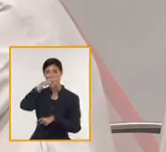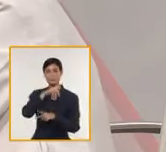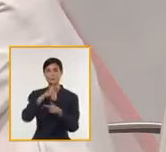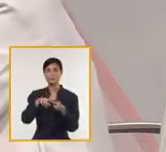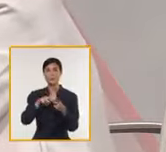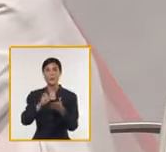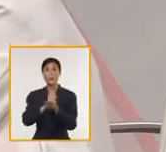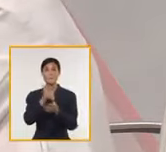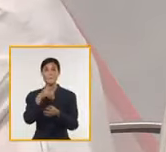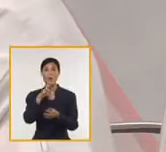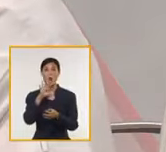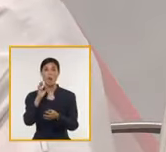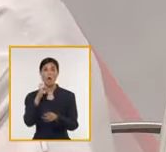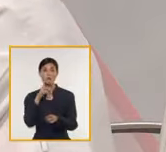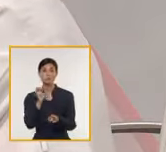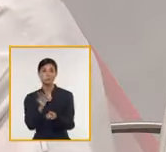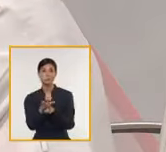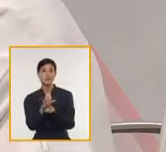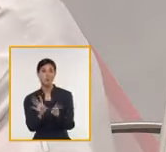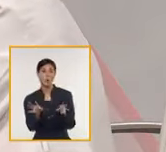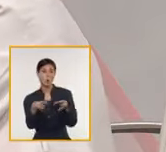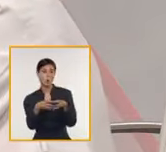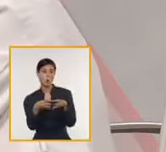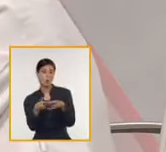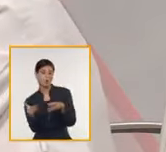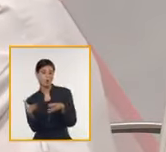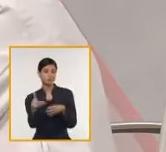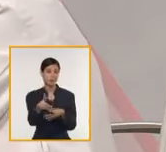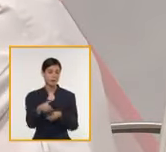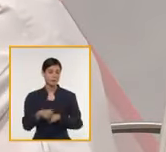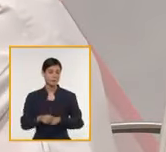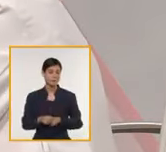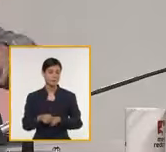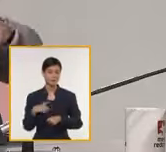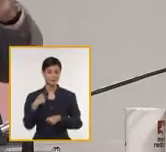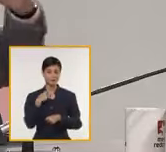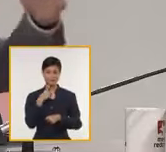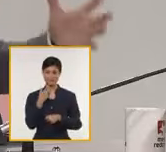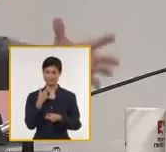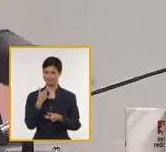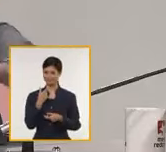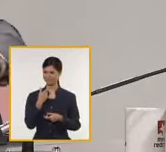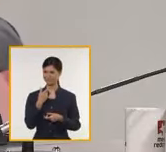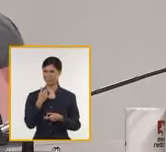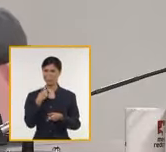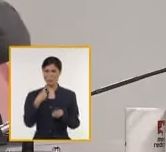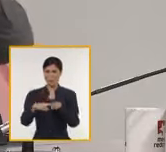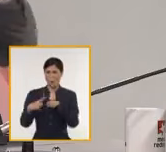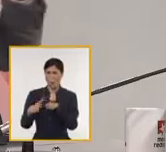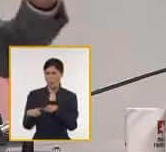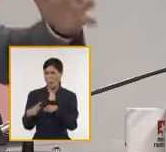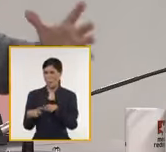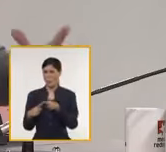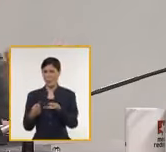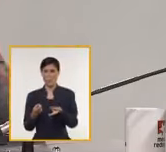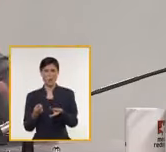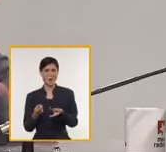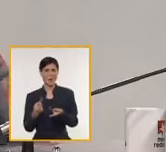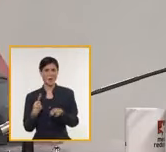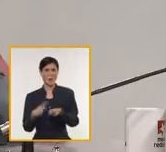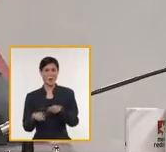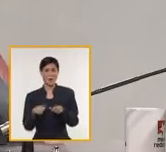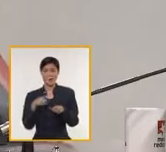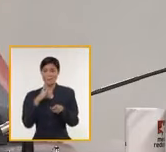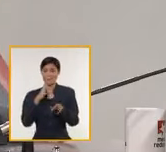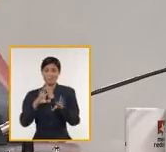esa administración a una serie de papelazos, incluido con Venezuela, aquello de Guaidó, aquello de toda